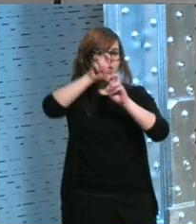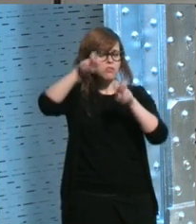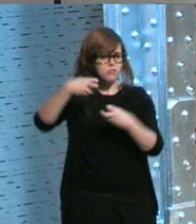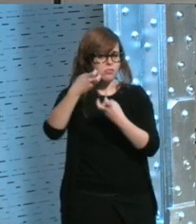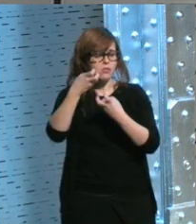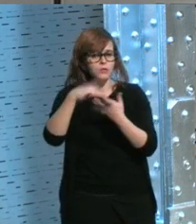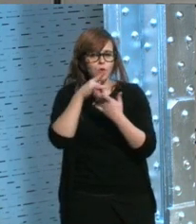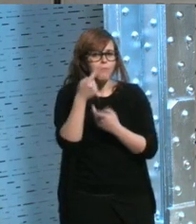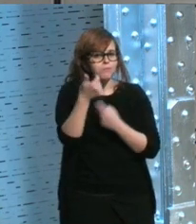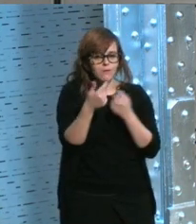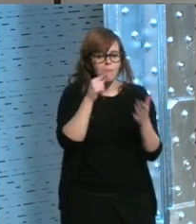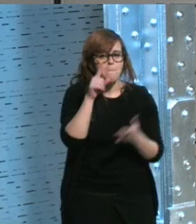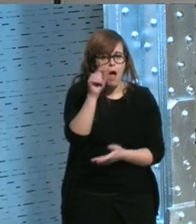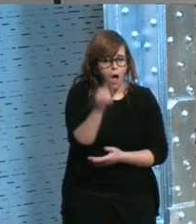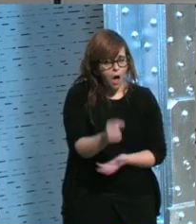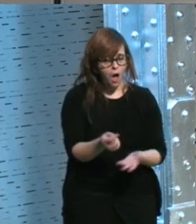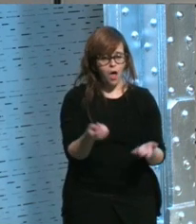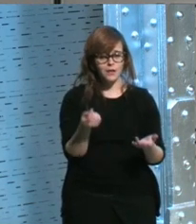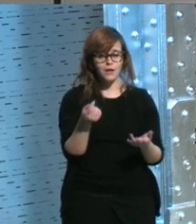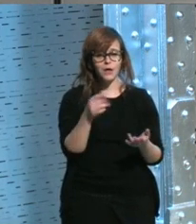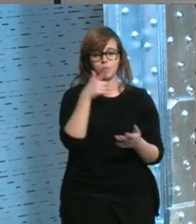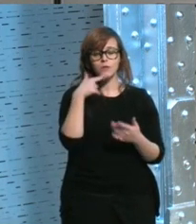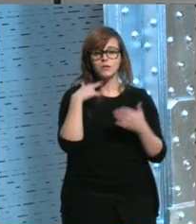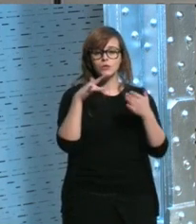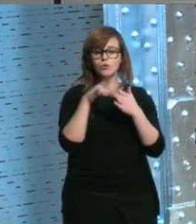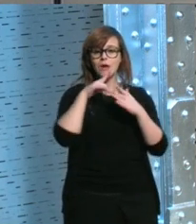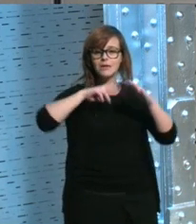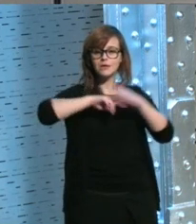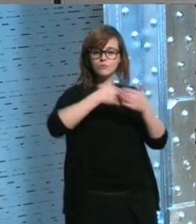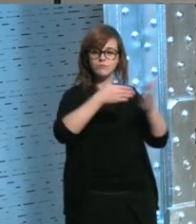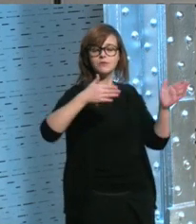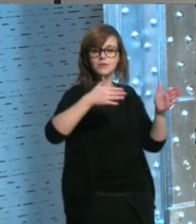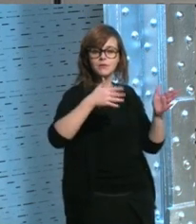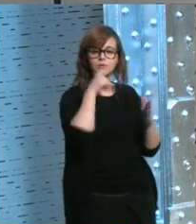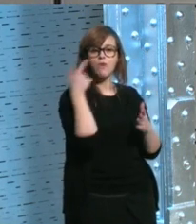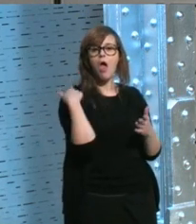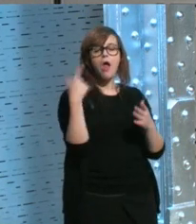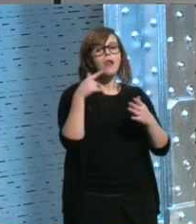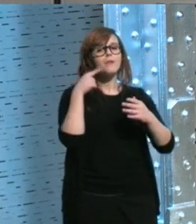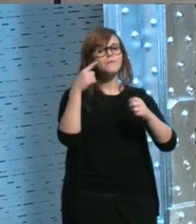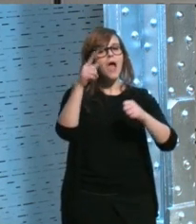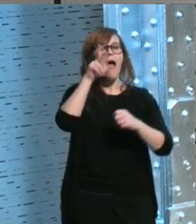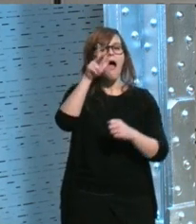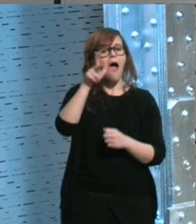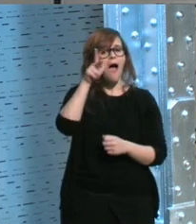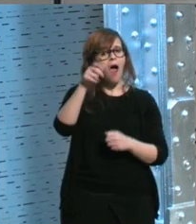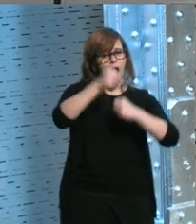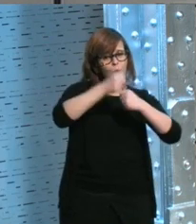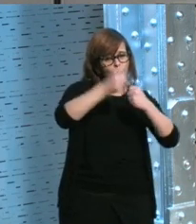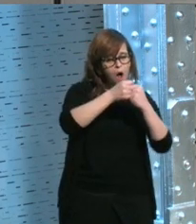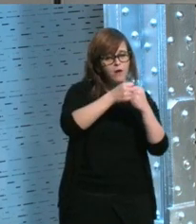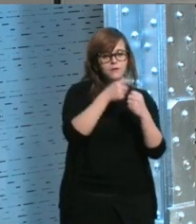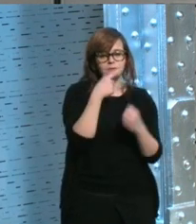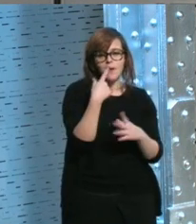cada vez menos, porque tú tienes open source, el hardware cuesta menos, tienes open source en hardware